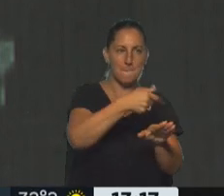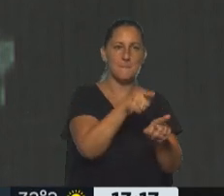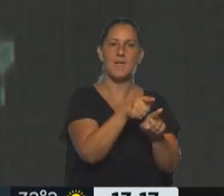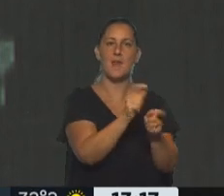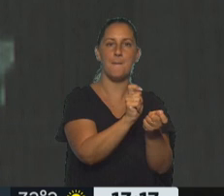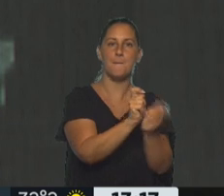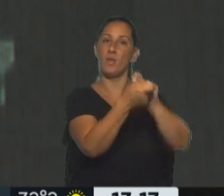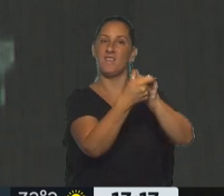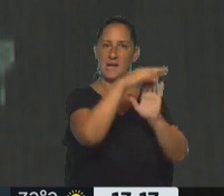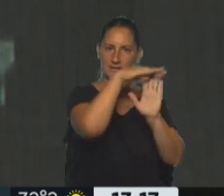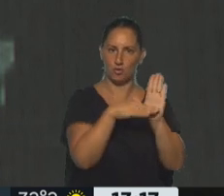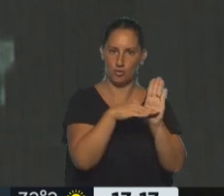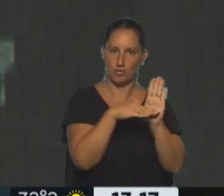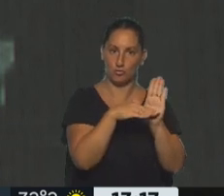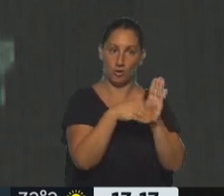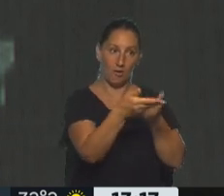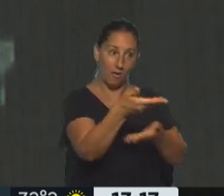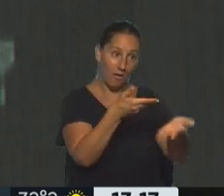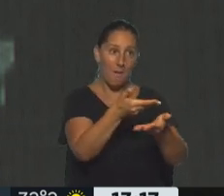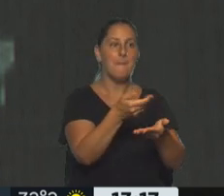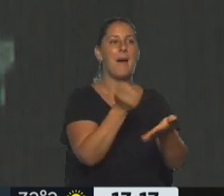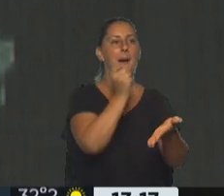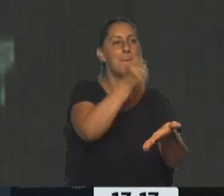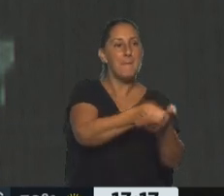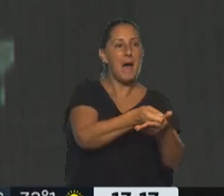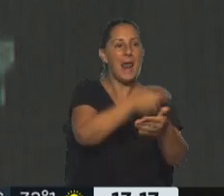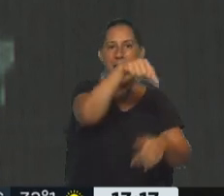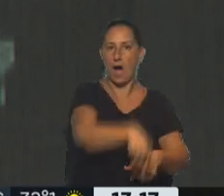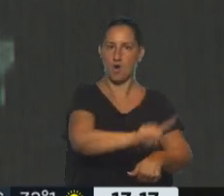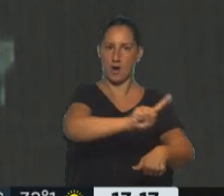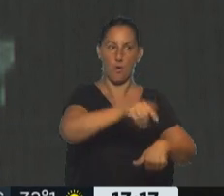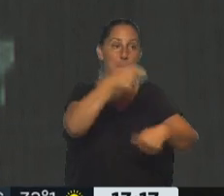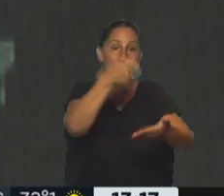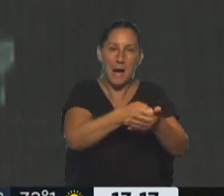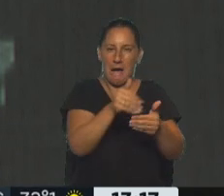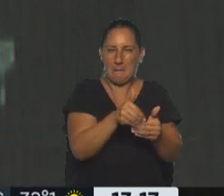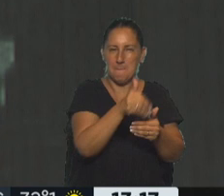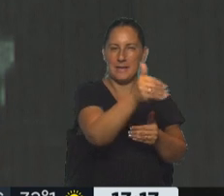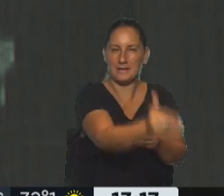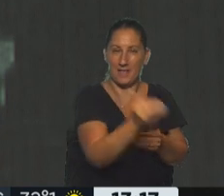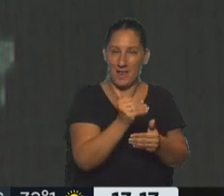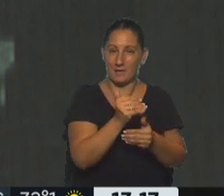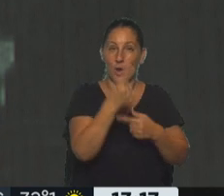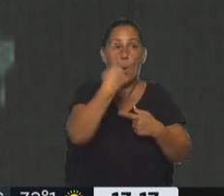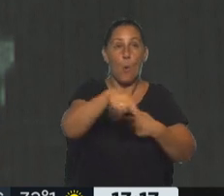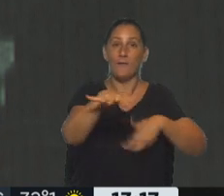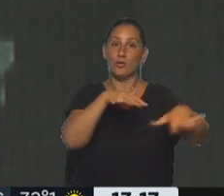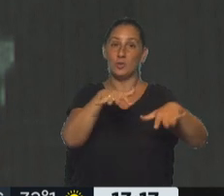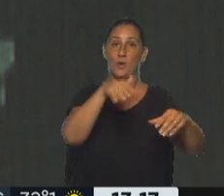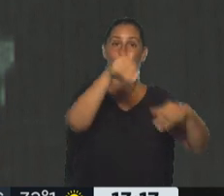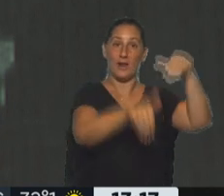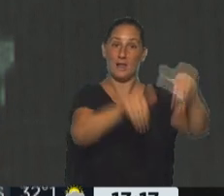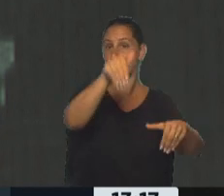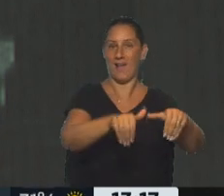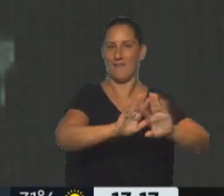modificación de las condiciones para pagarlas un poquito más adelante cuando el escenario electoral haya pasado